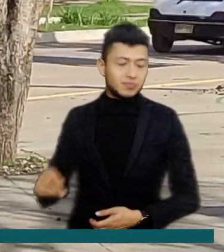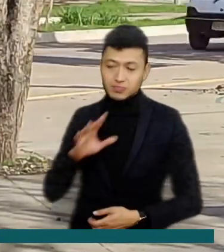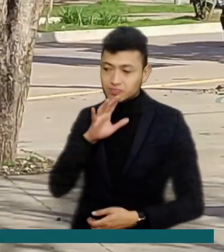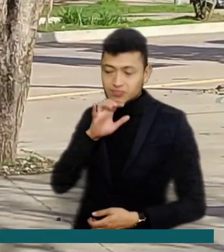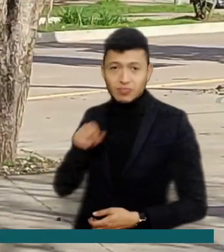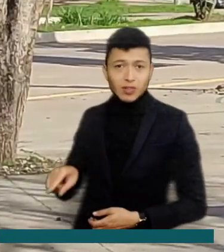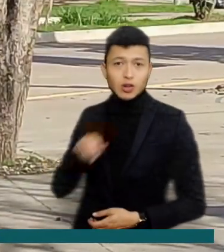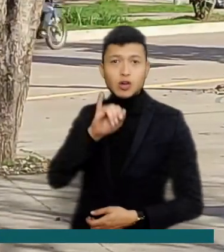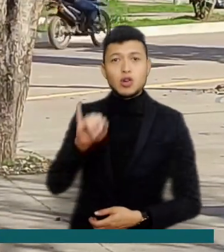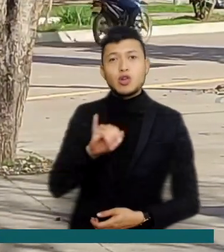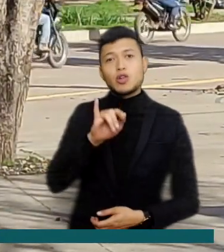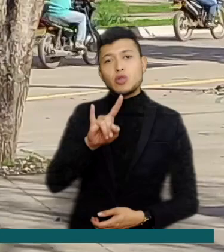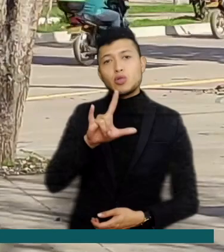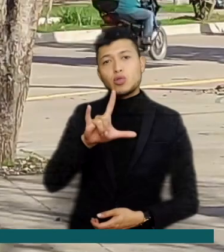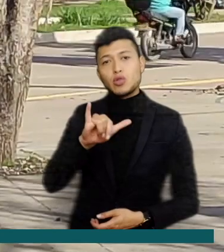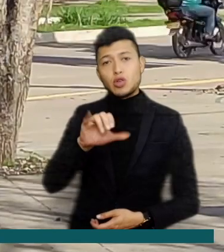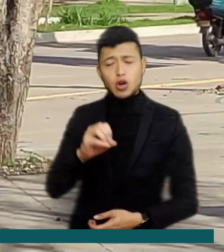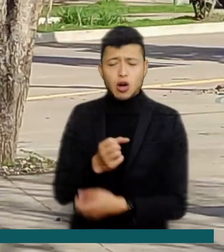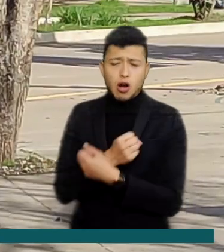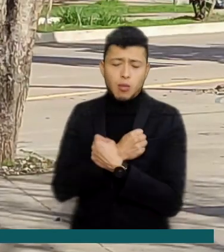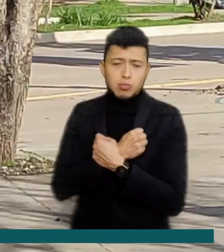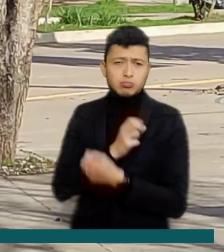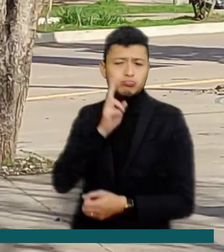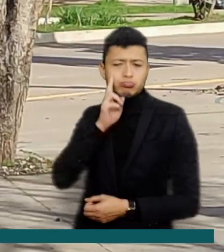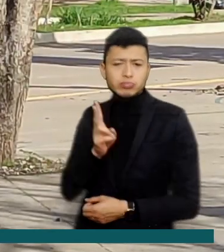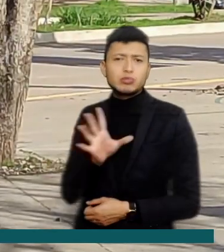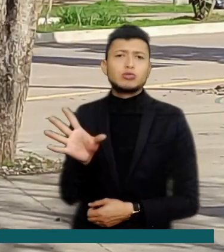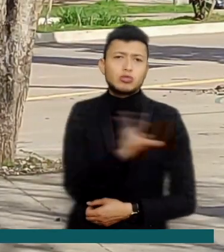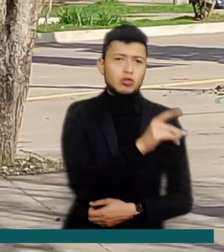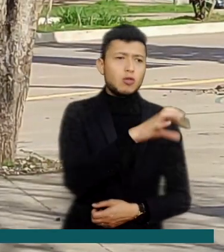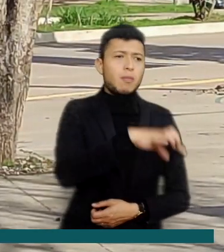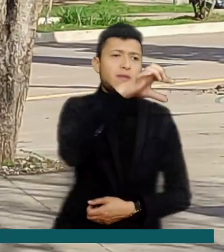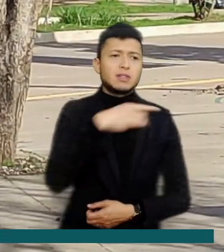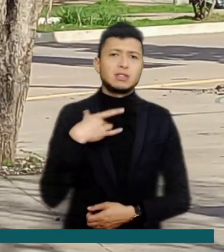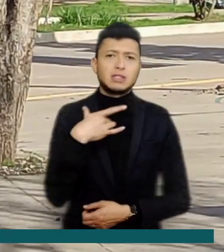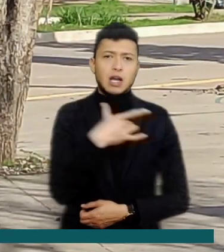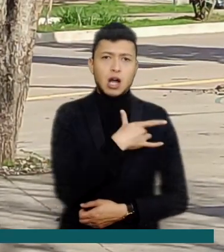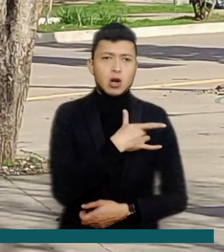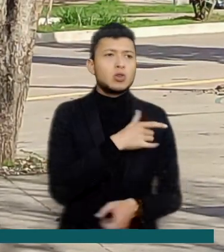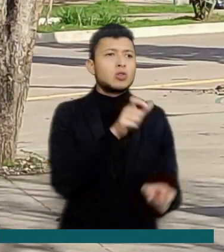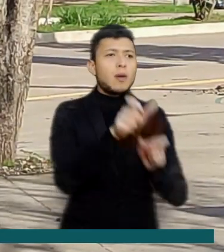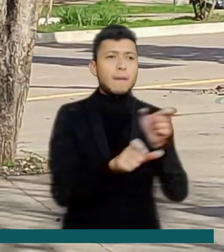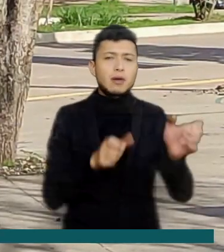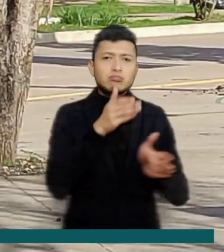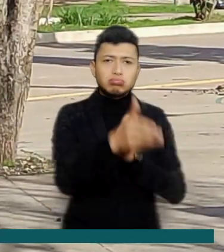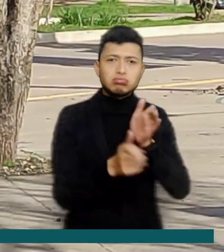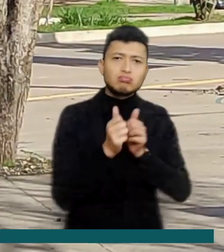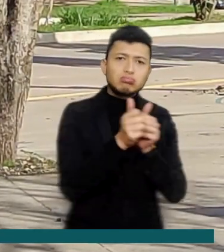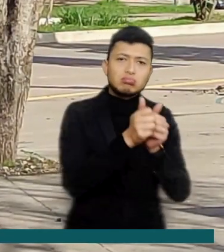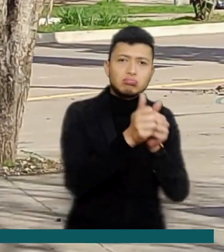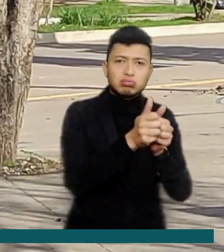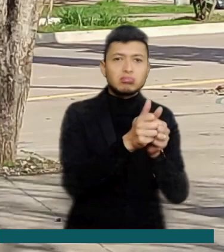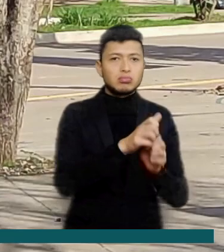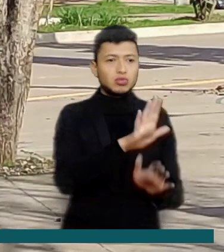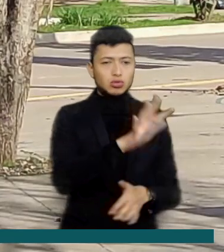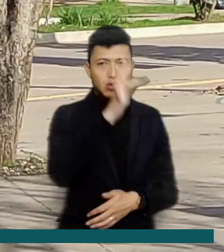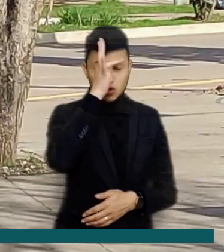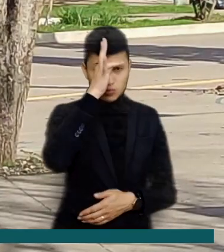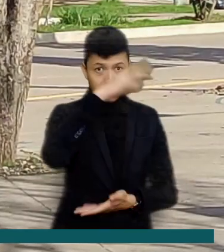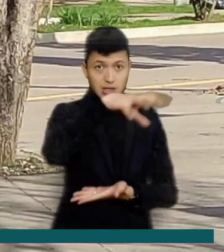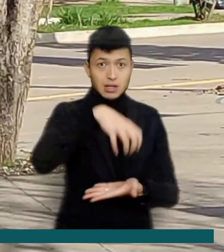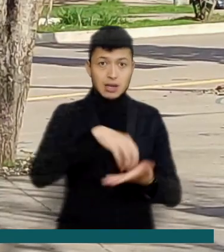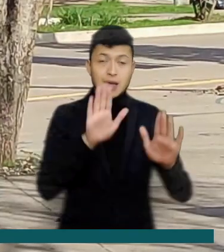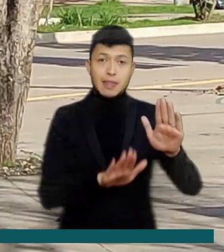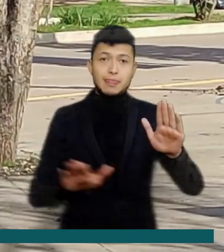Julio es un reconocido personaje que se ganó el amor y el respeto de varios profesionales de la salud, pacientes y acompañantes que llegan hasta el